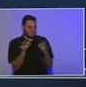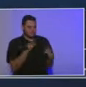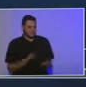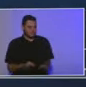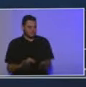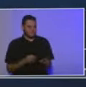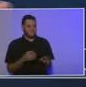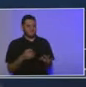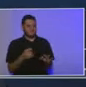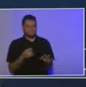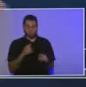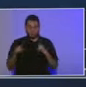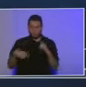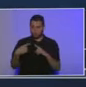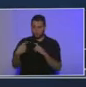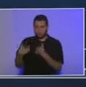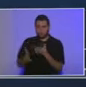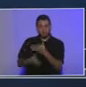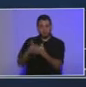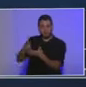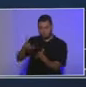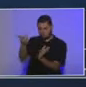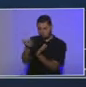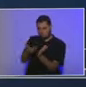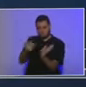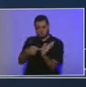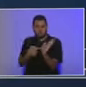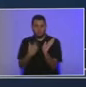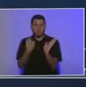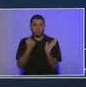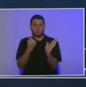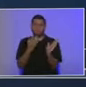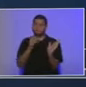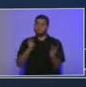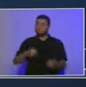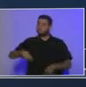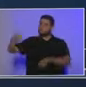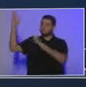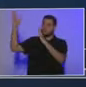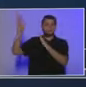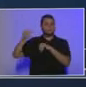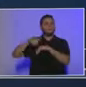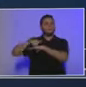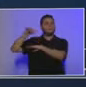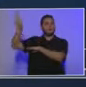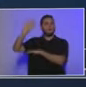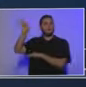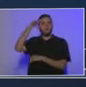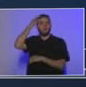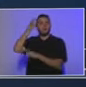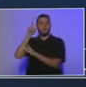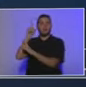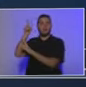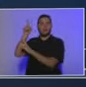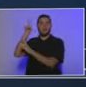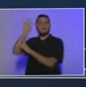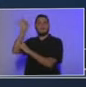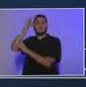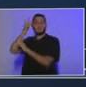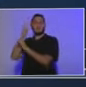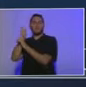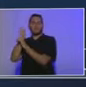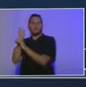caso se radica, si es que se radica, pues pasa a jurisdicción de los fiscales y es el Departamento de Justicia el que tiene que determinar el manejo. Si